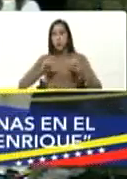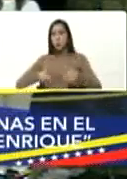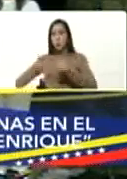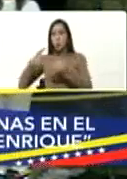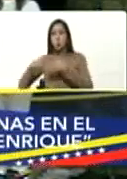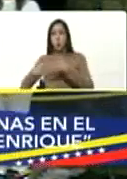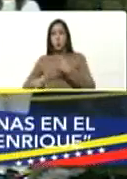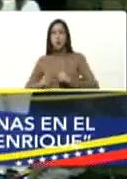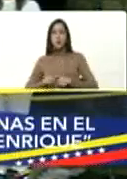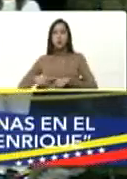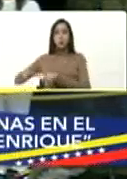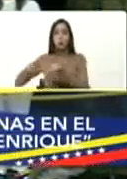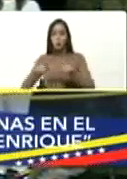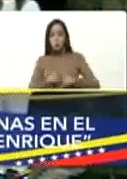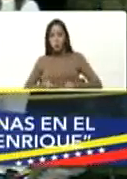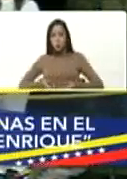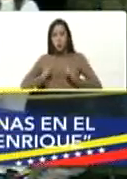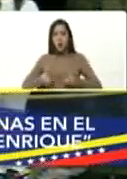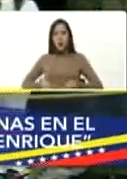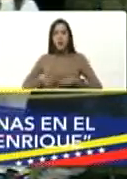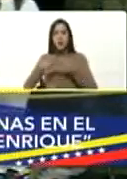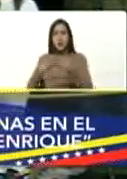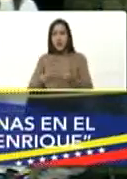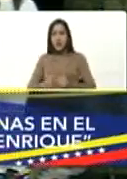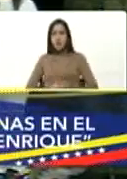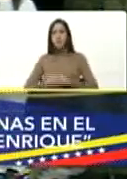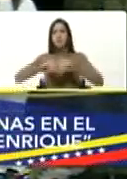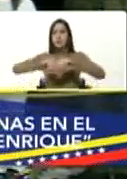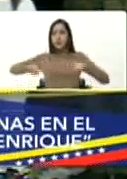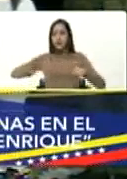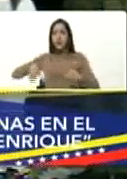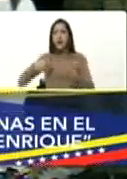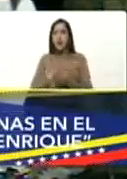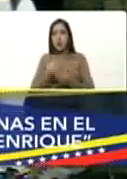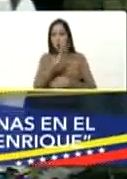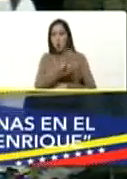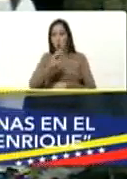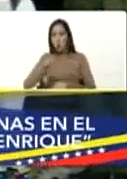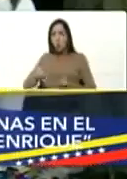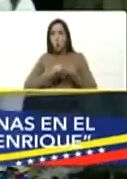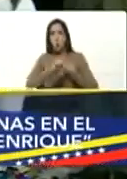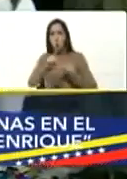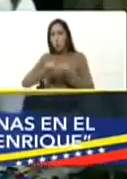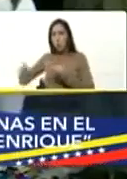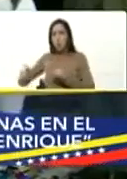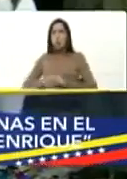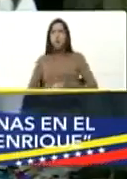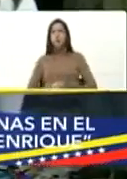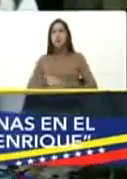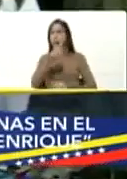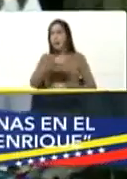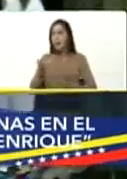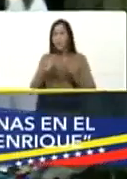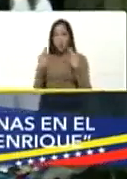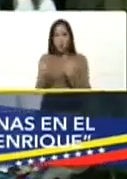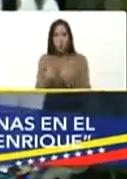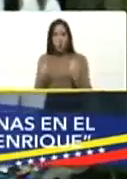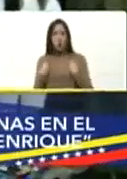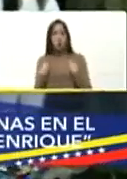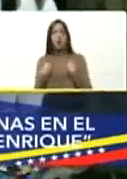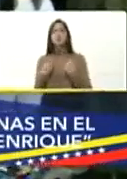periurbanos, que nos permite entregar parcelas de hasta 400 metros cuadrados a familias que ya viven